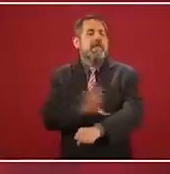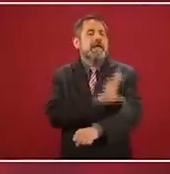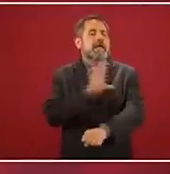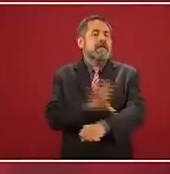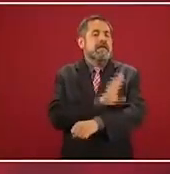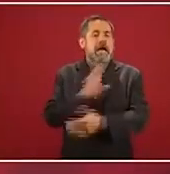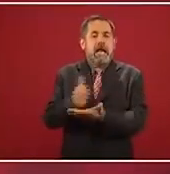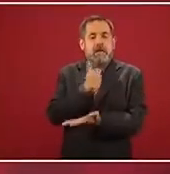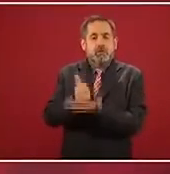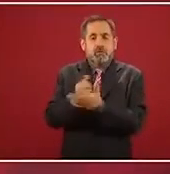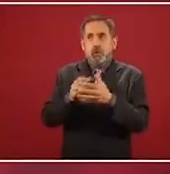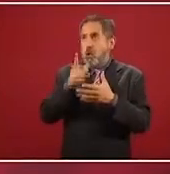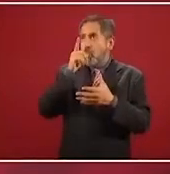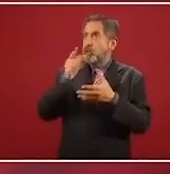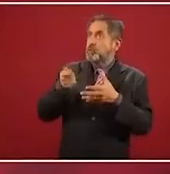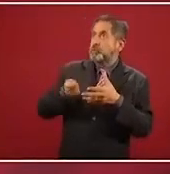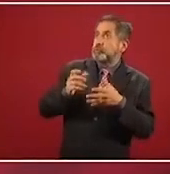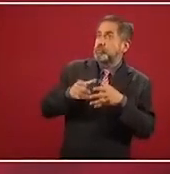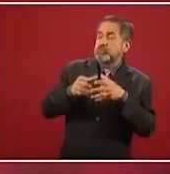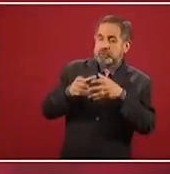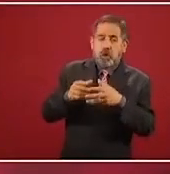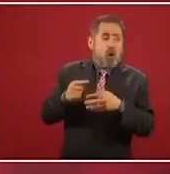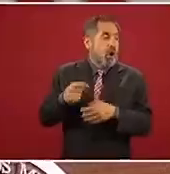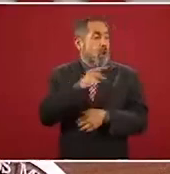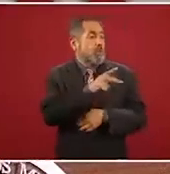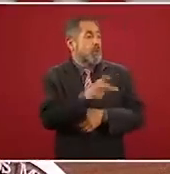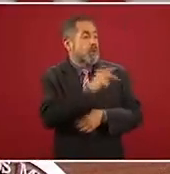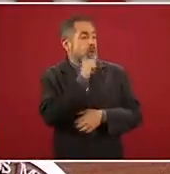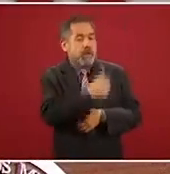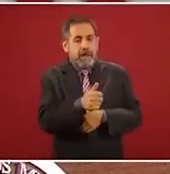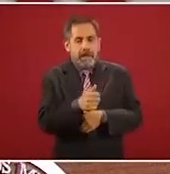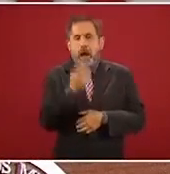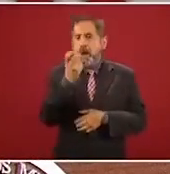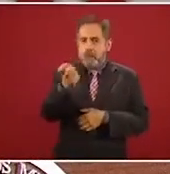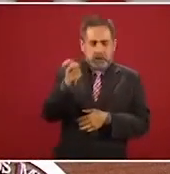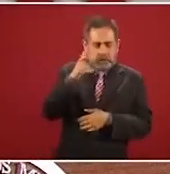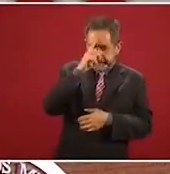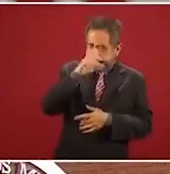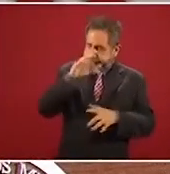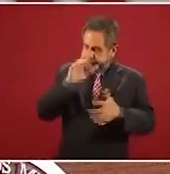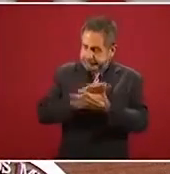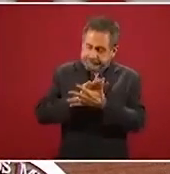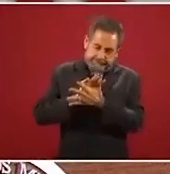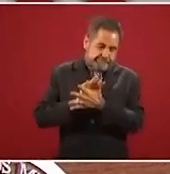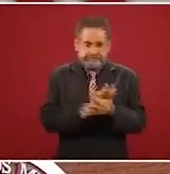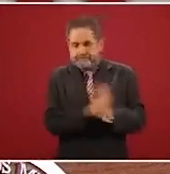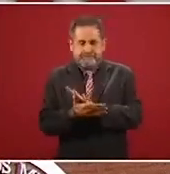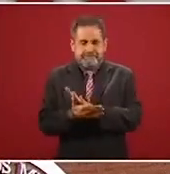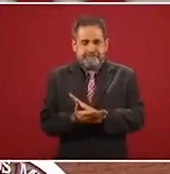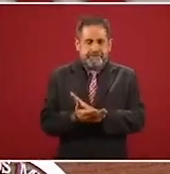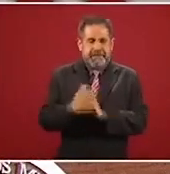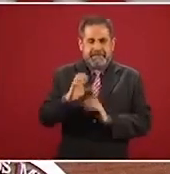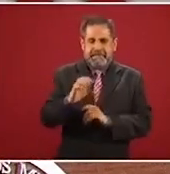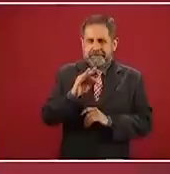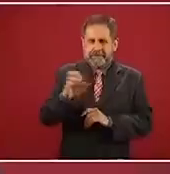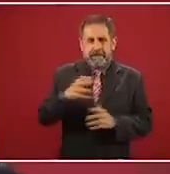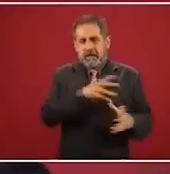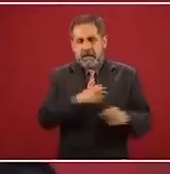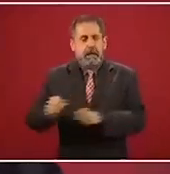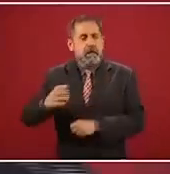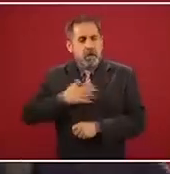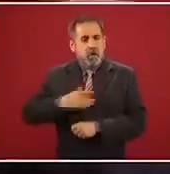ciudades. Por eso fue la nacionalización de la industria eléctrica,